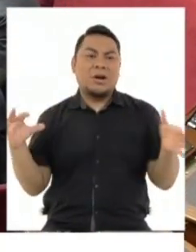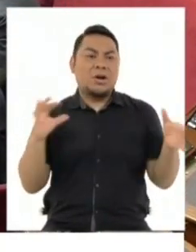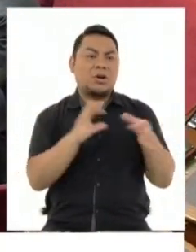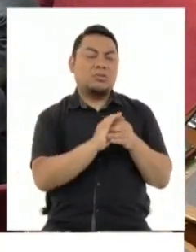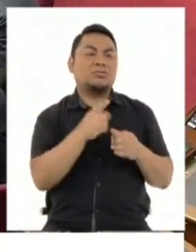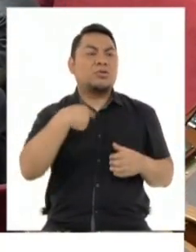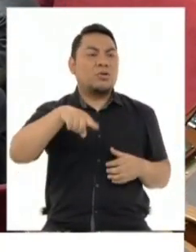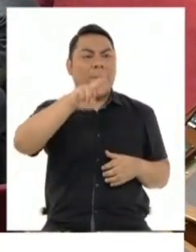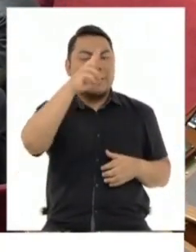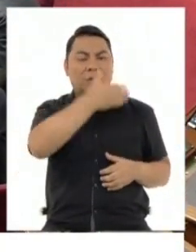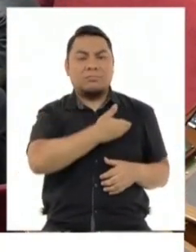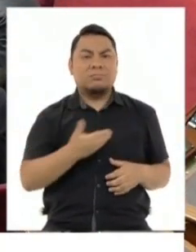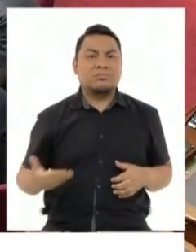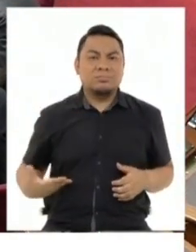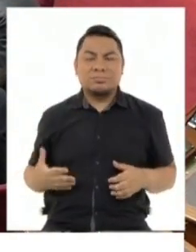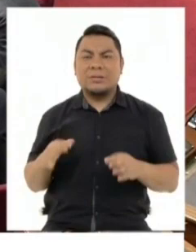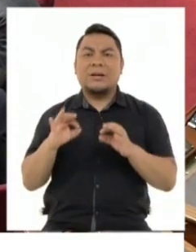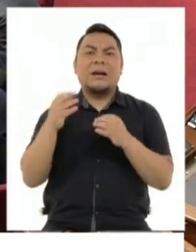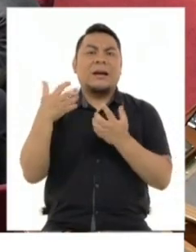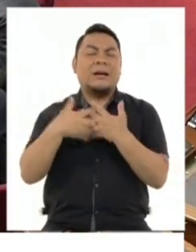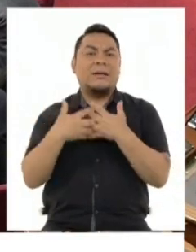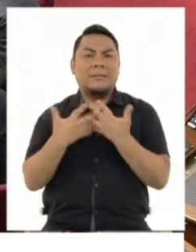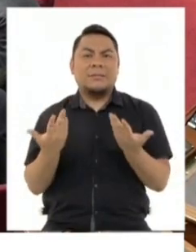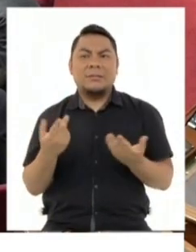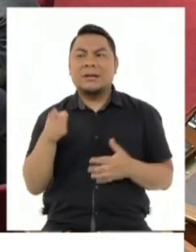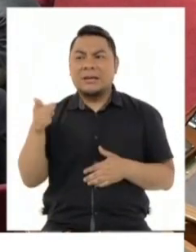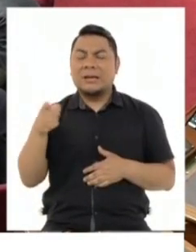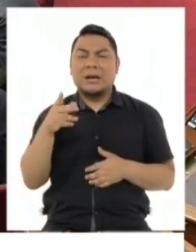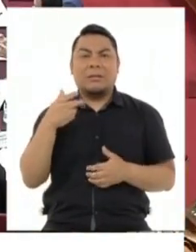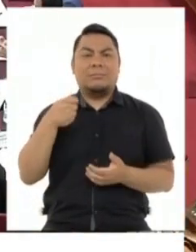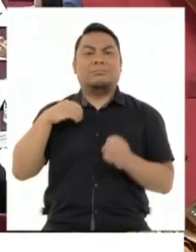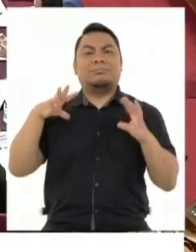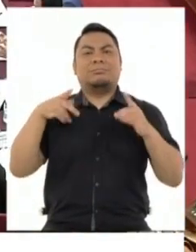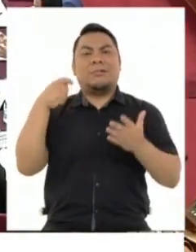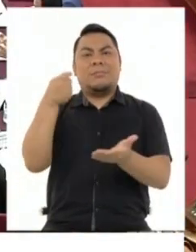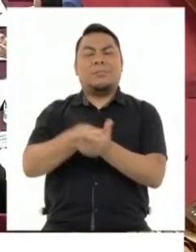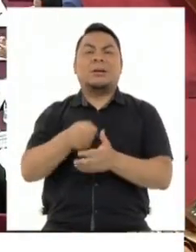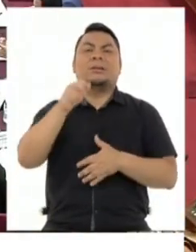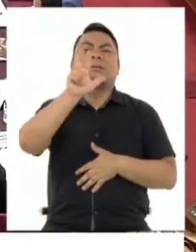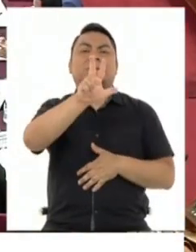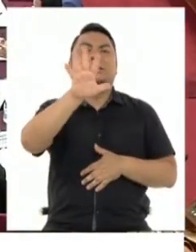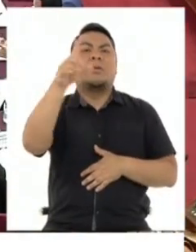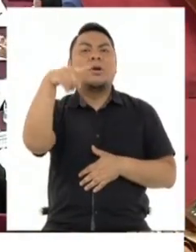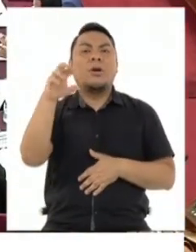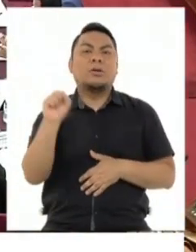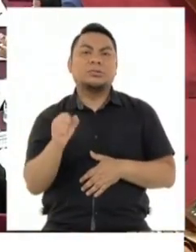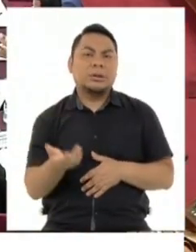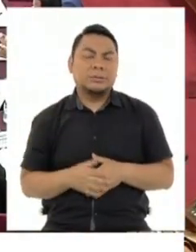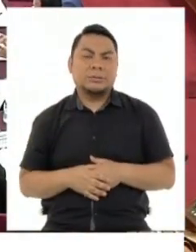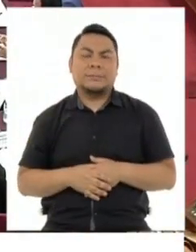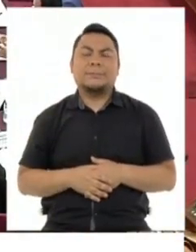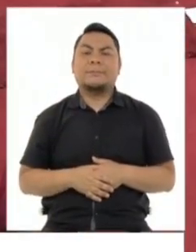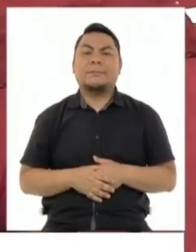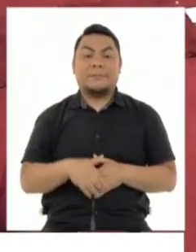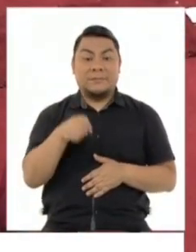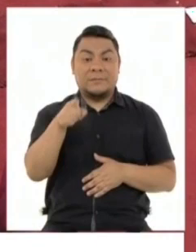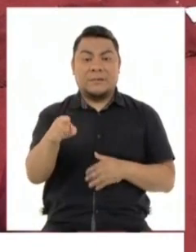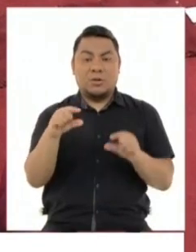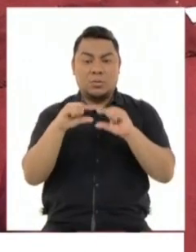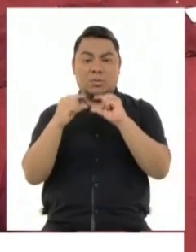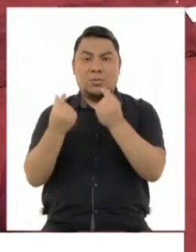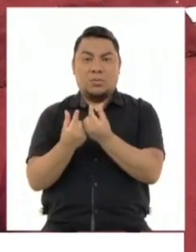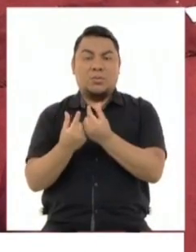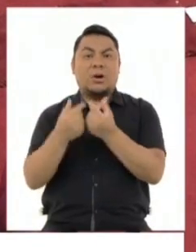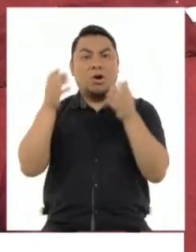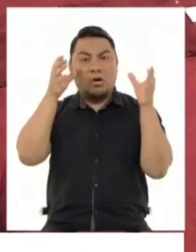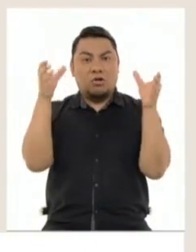su familia, estando en el Congreso, ha licitado por más de 30 millones de soles en el norte. Aunque la denuncia fue ventilada en la comisión permanente, esta provino